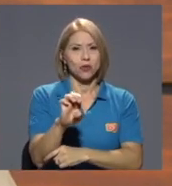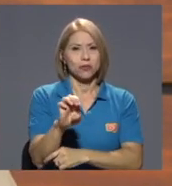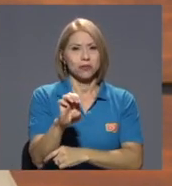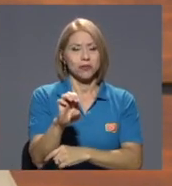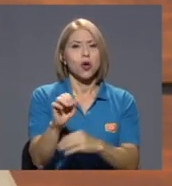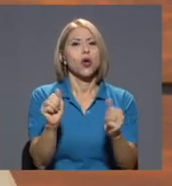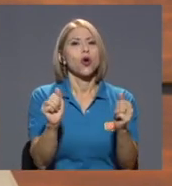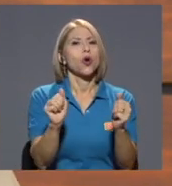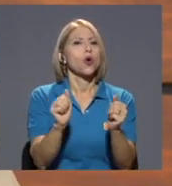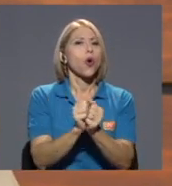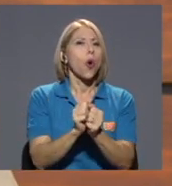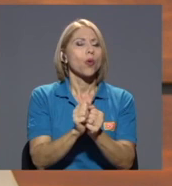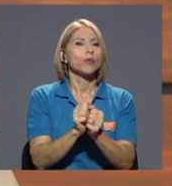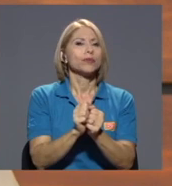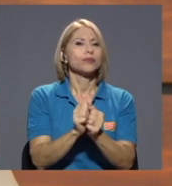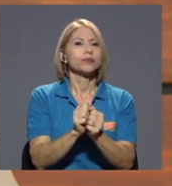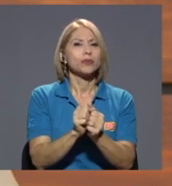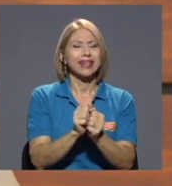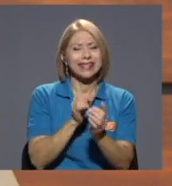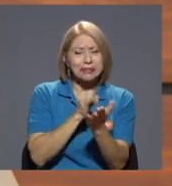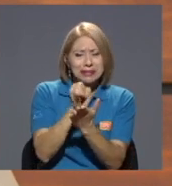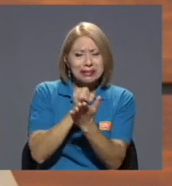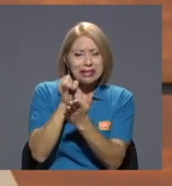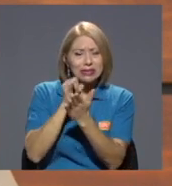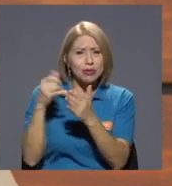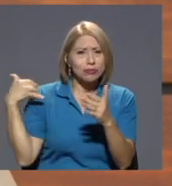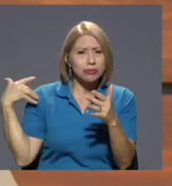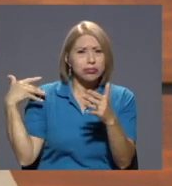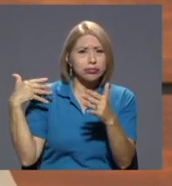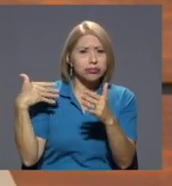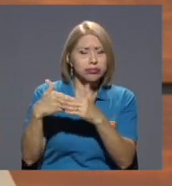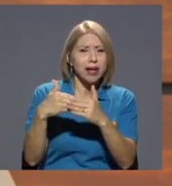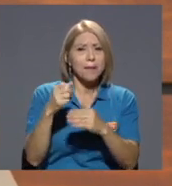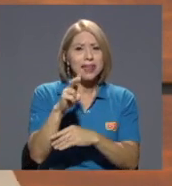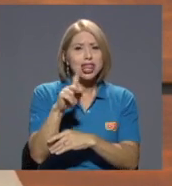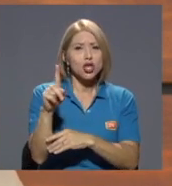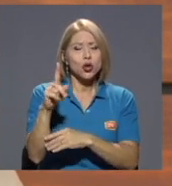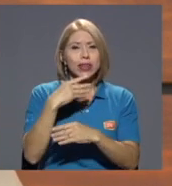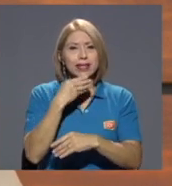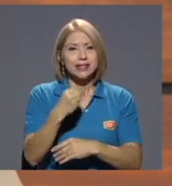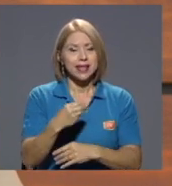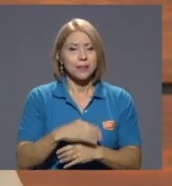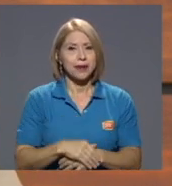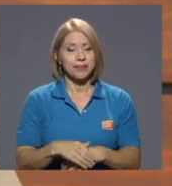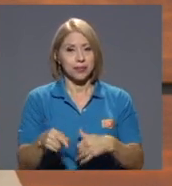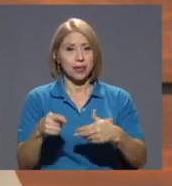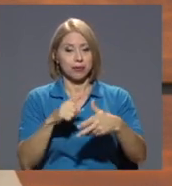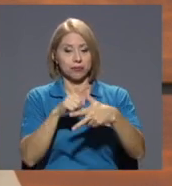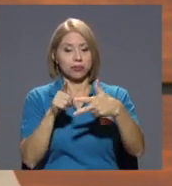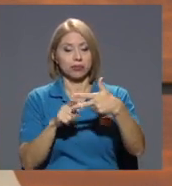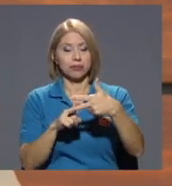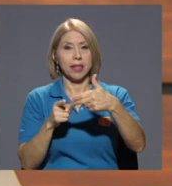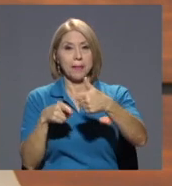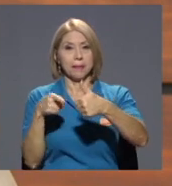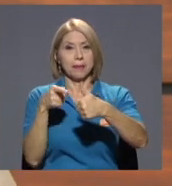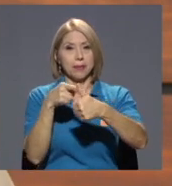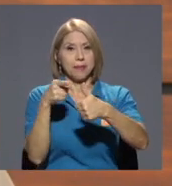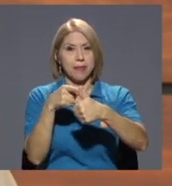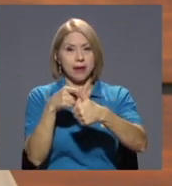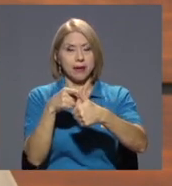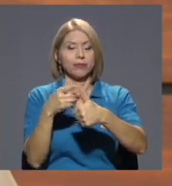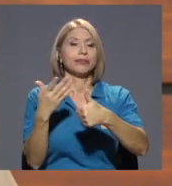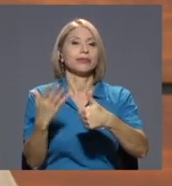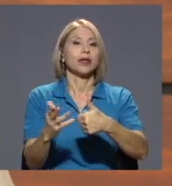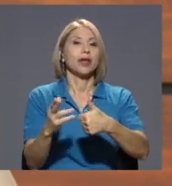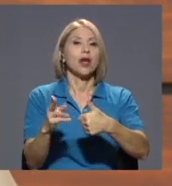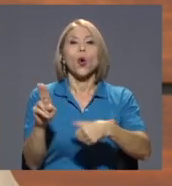diciembre básicamente el primer punto se refiere a utilización de la fuerza pública